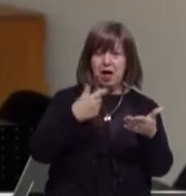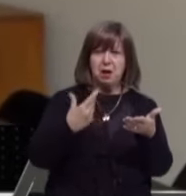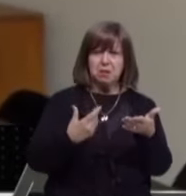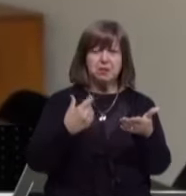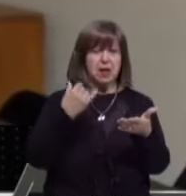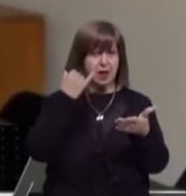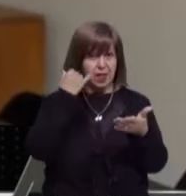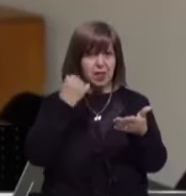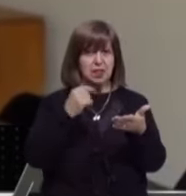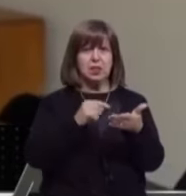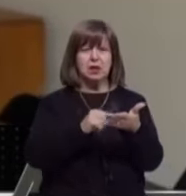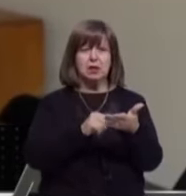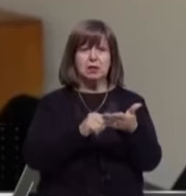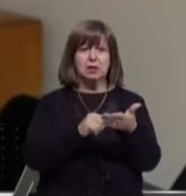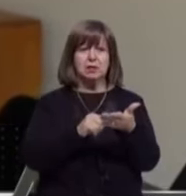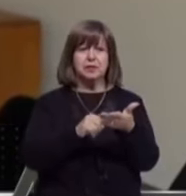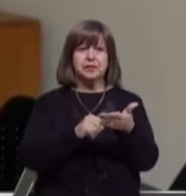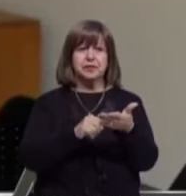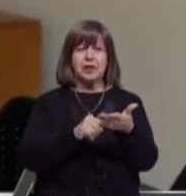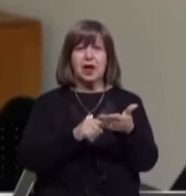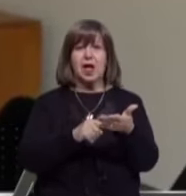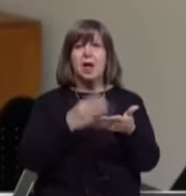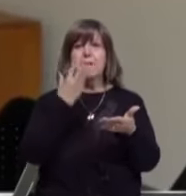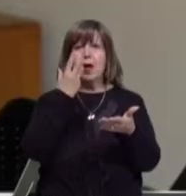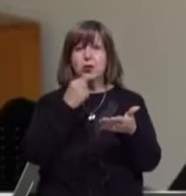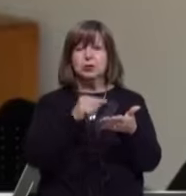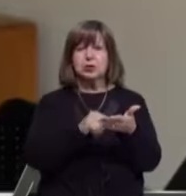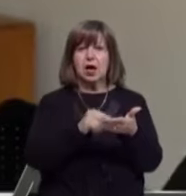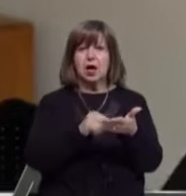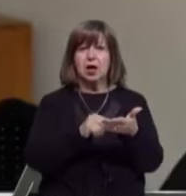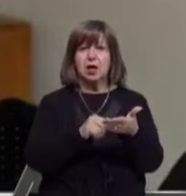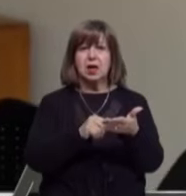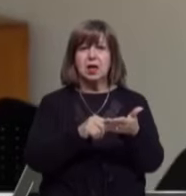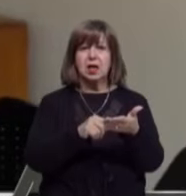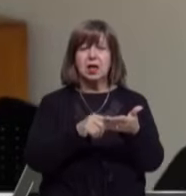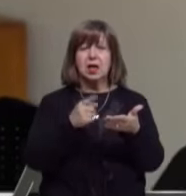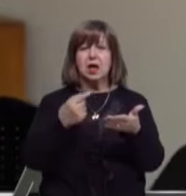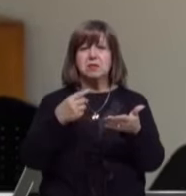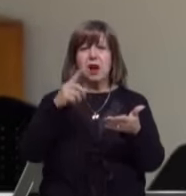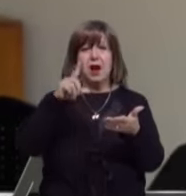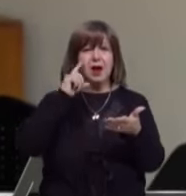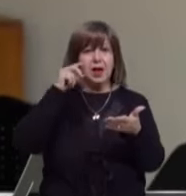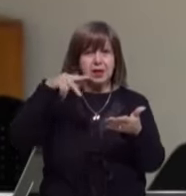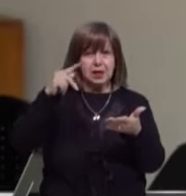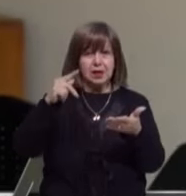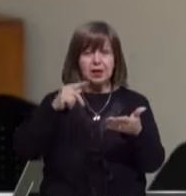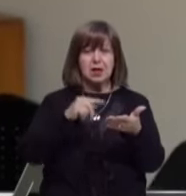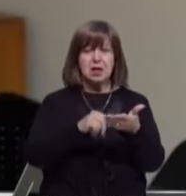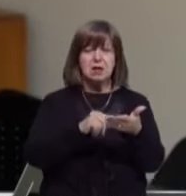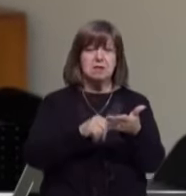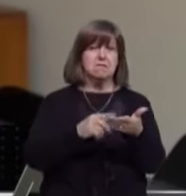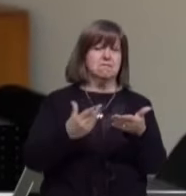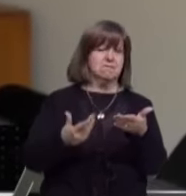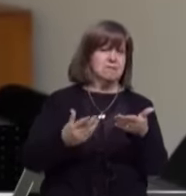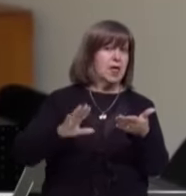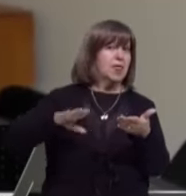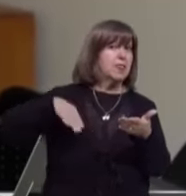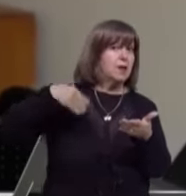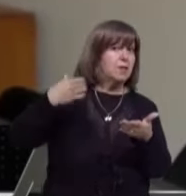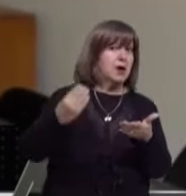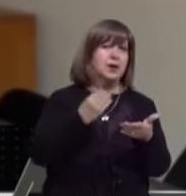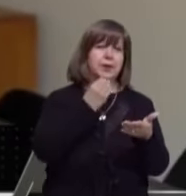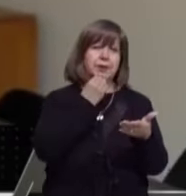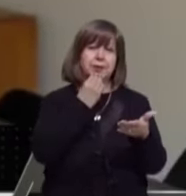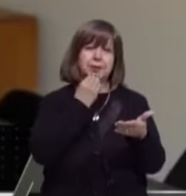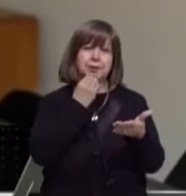en donde yo voy avisando los me gusta que hice. Ellos envían unos links. Lo que detectamos al